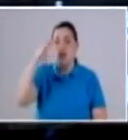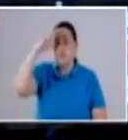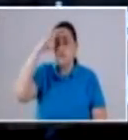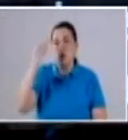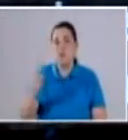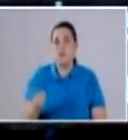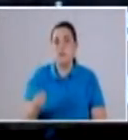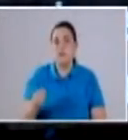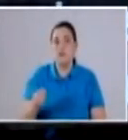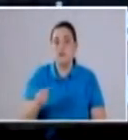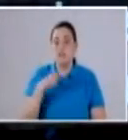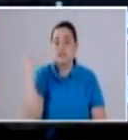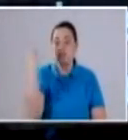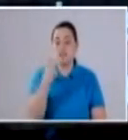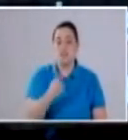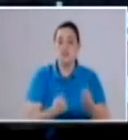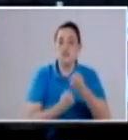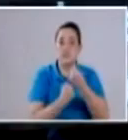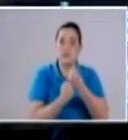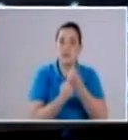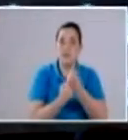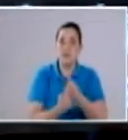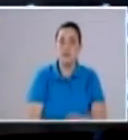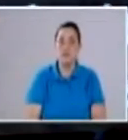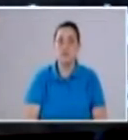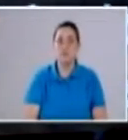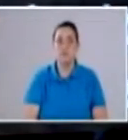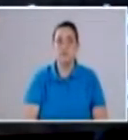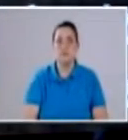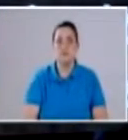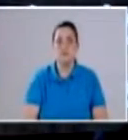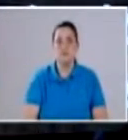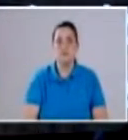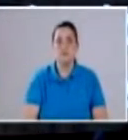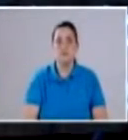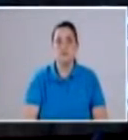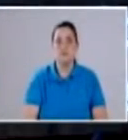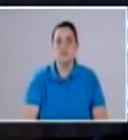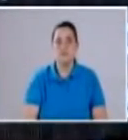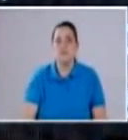mejor calificación. ¿Pero eso de dónde salió?